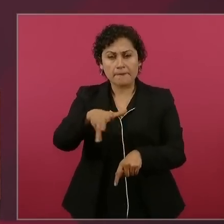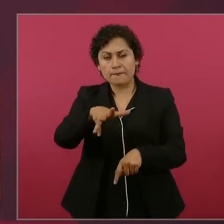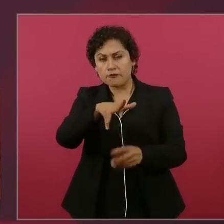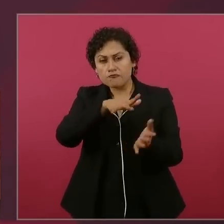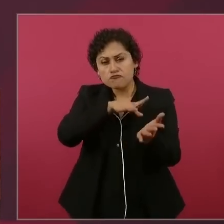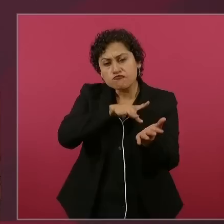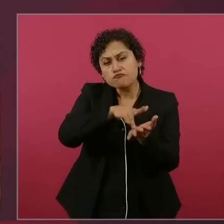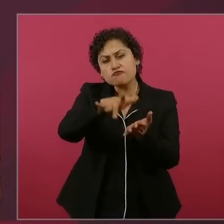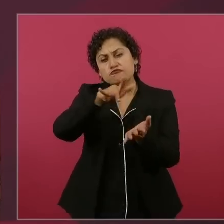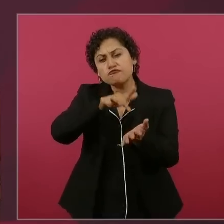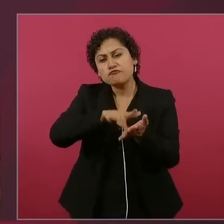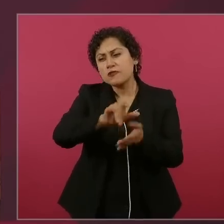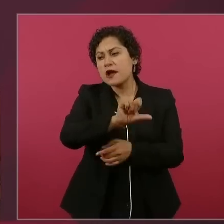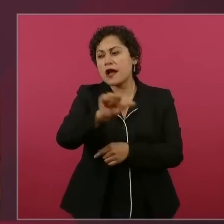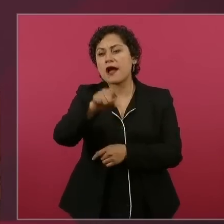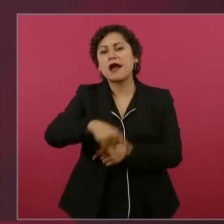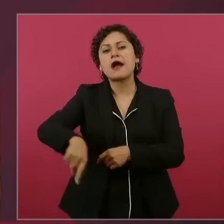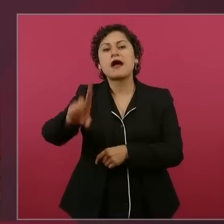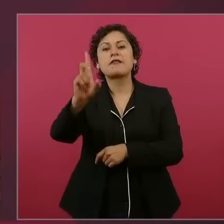30 millones